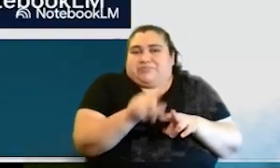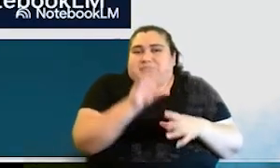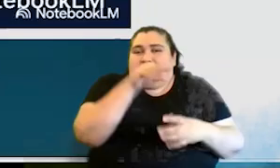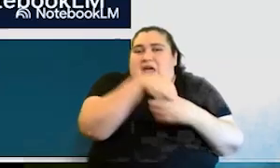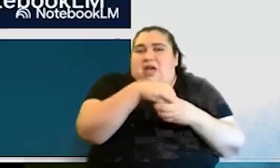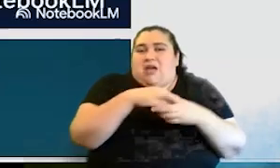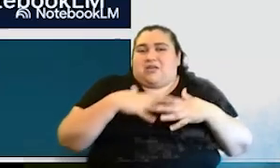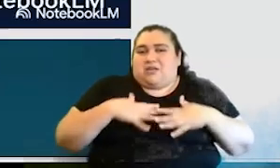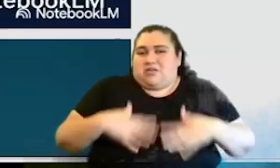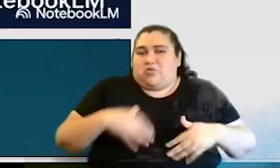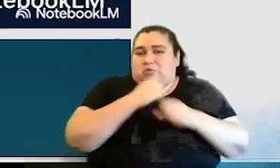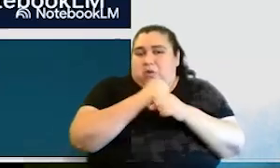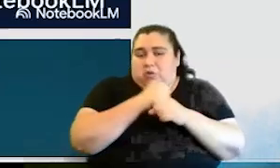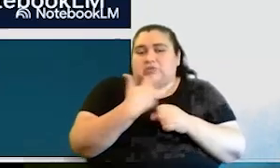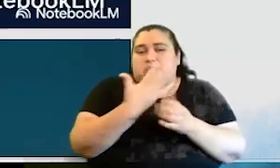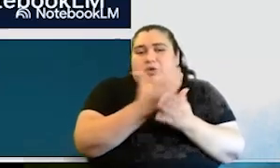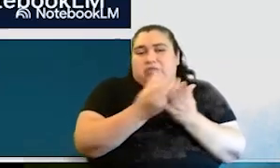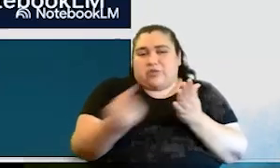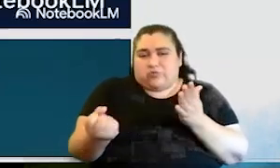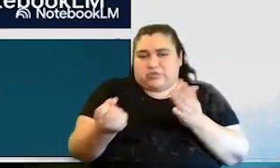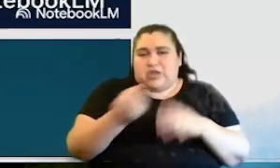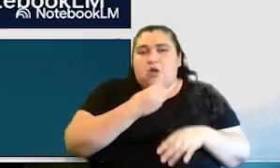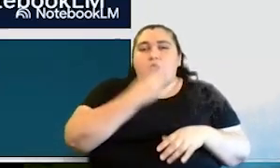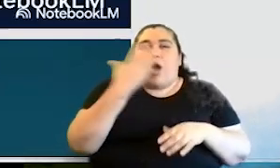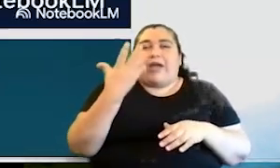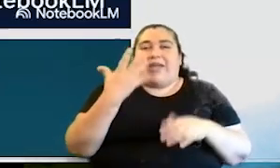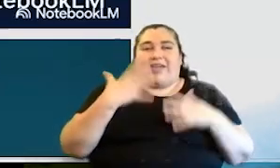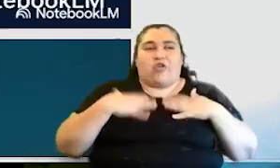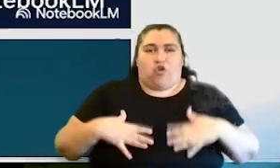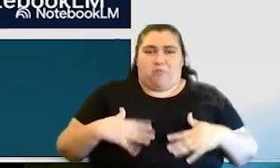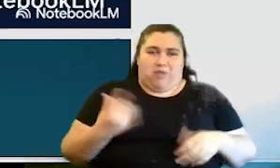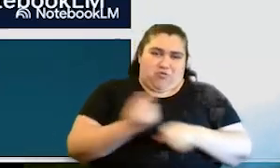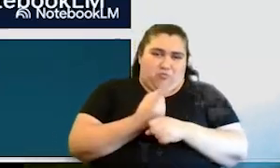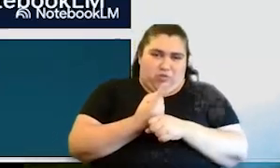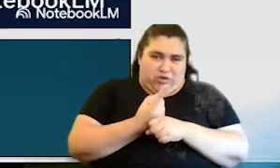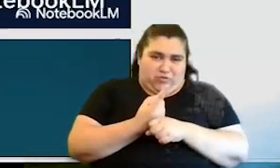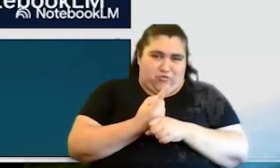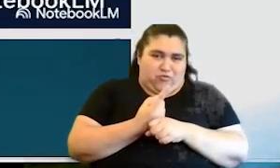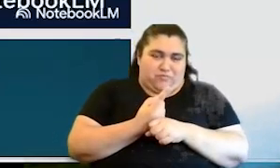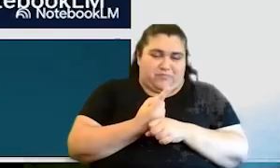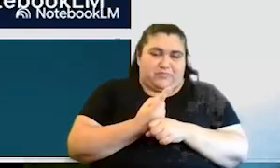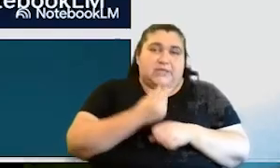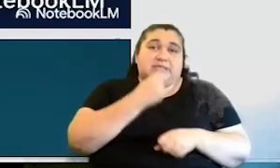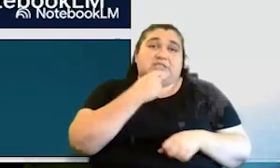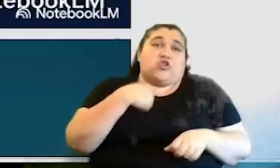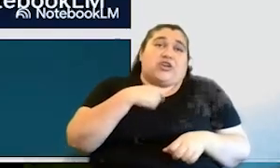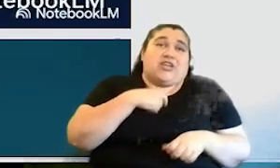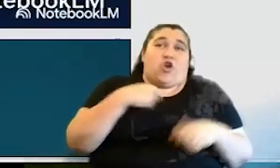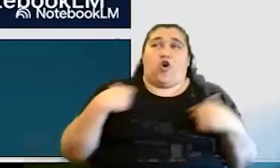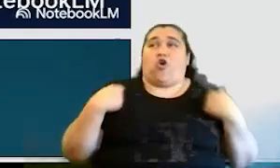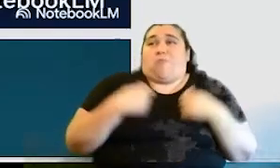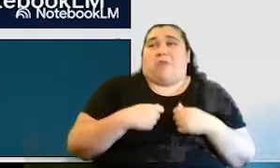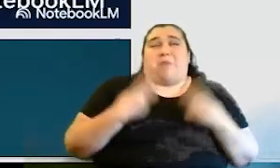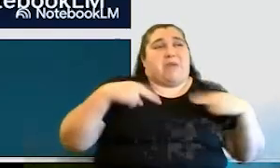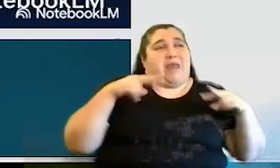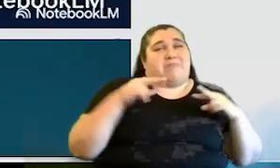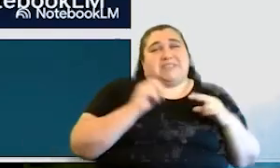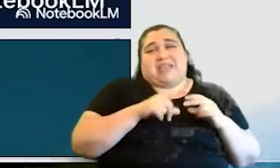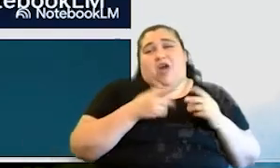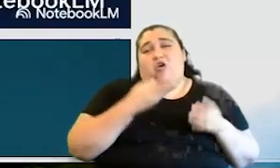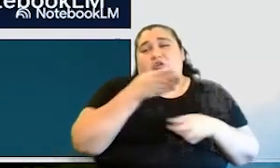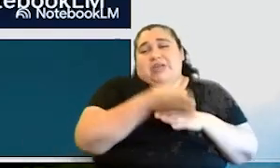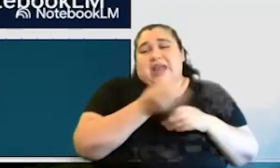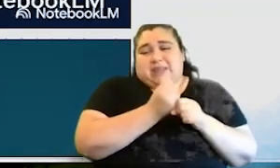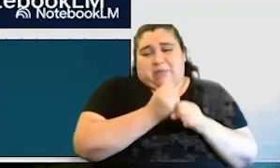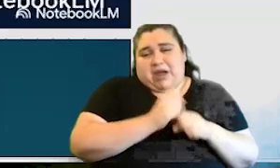se puede deducir. Pero no puedo deducir cualquier indumentario. No puedo deducir si yo me quiero comprar un saquito para ir a trabajar a la oficina. Tiene que